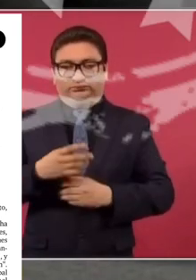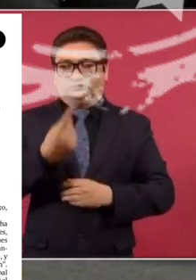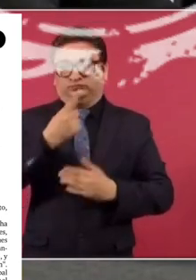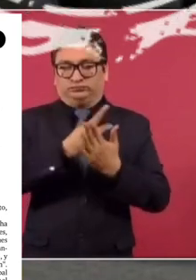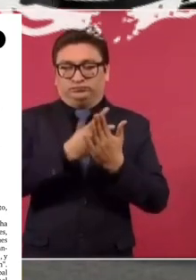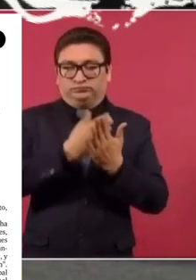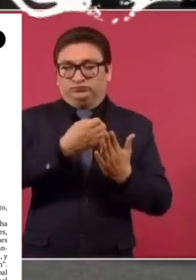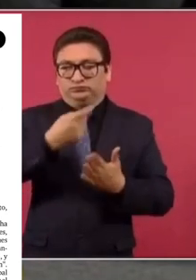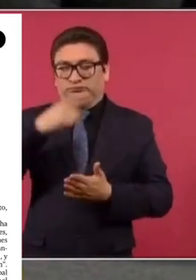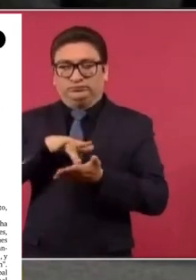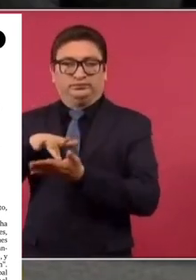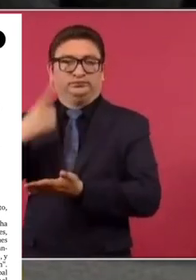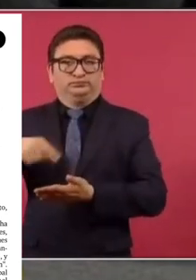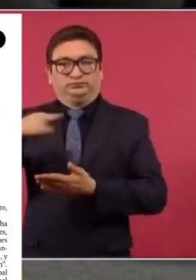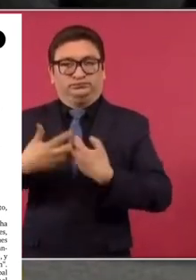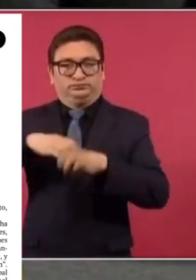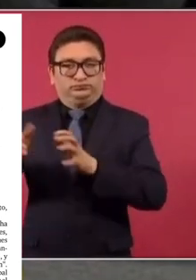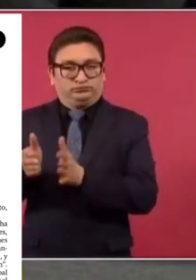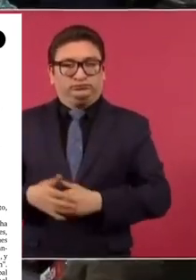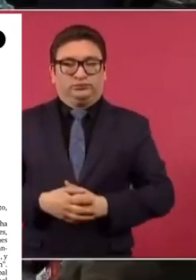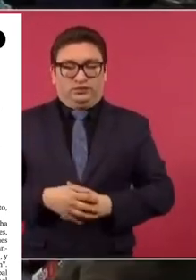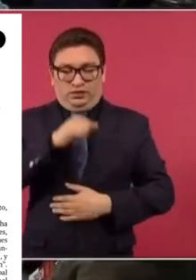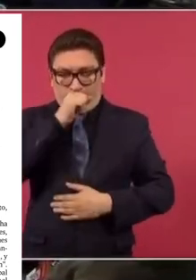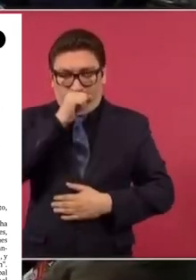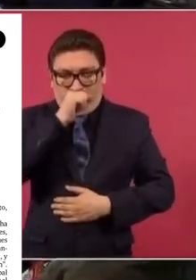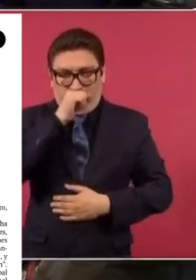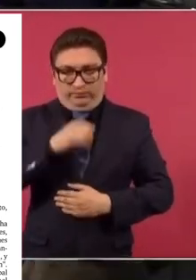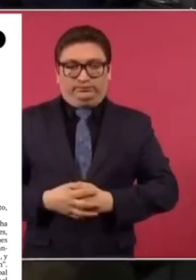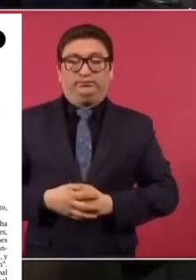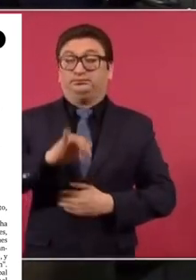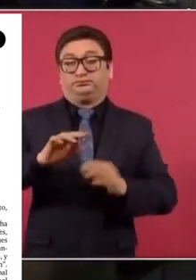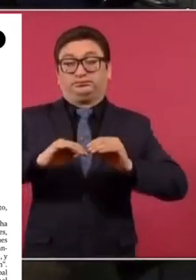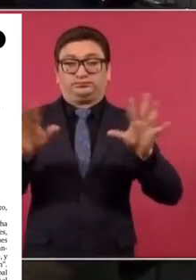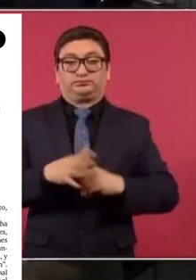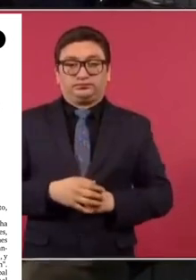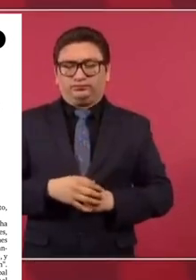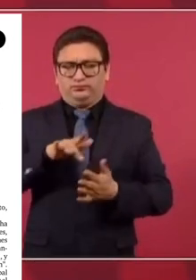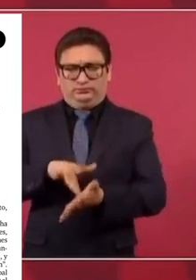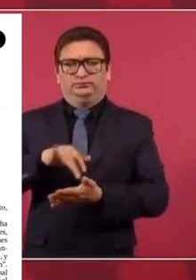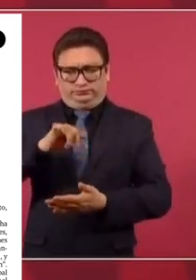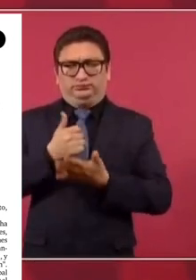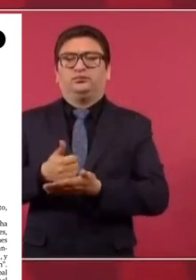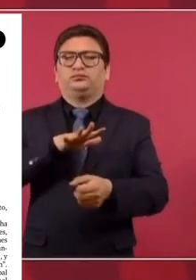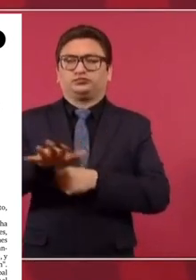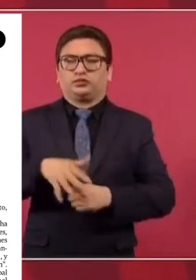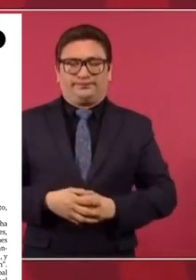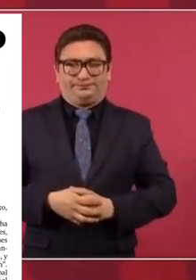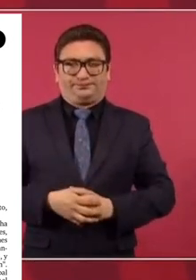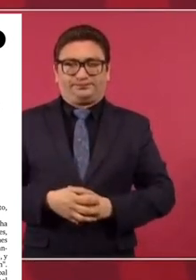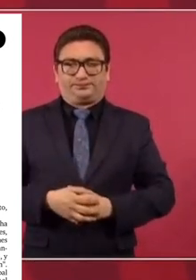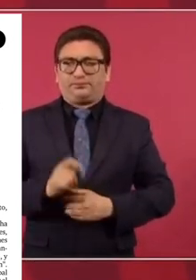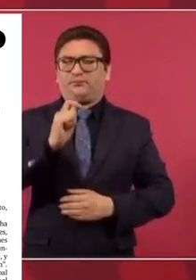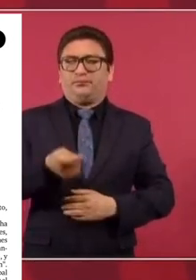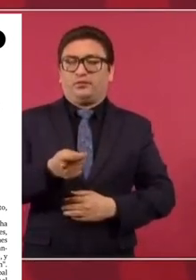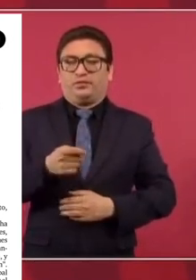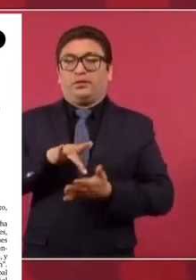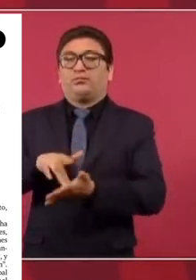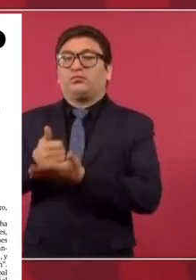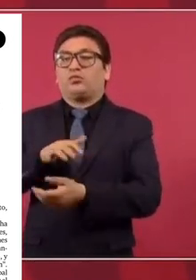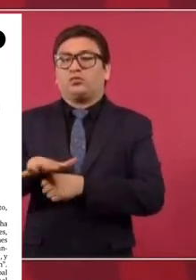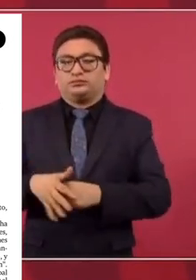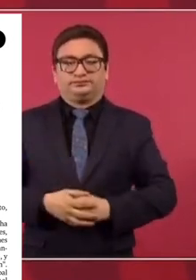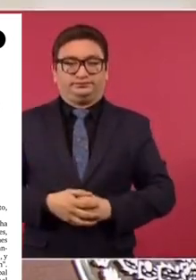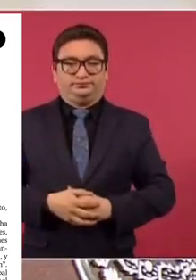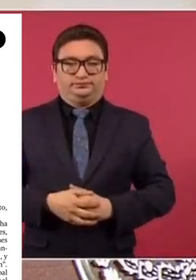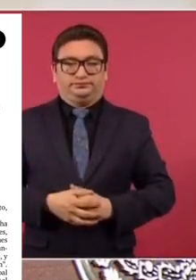Programa que usted esté pensando de apoyo para estas empresas. Es que claro que sí, sí, digo claro que sí hay un apoyo. ¿Cuál es el apoyo? El apoyo es